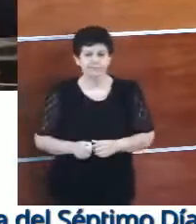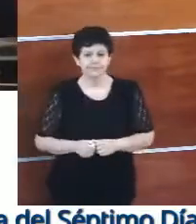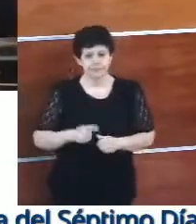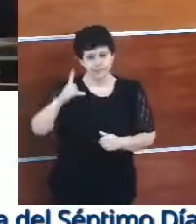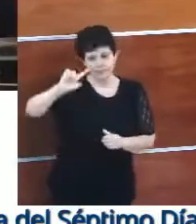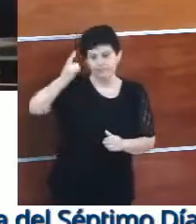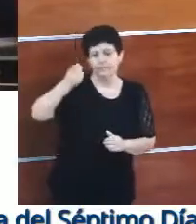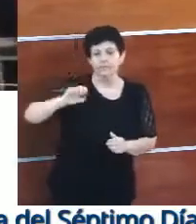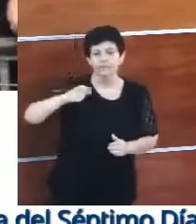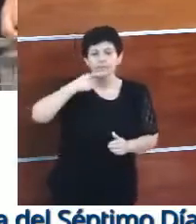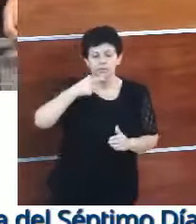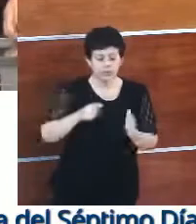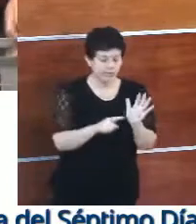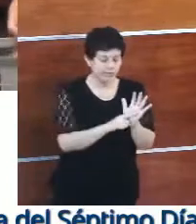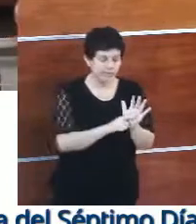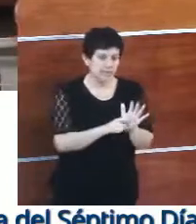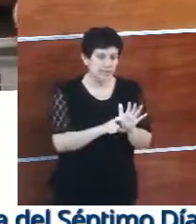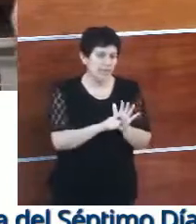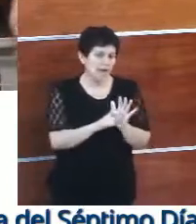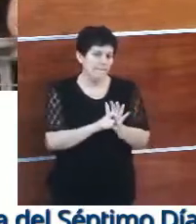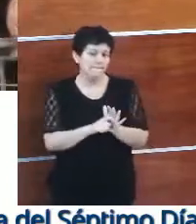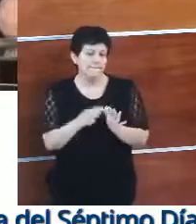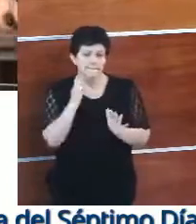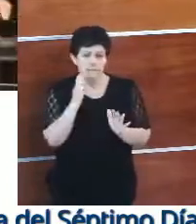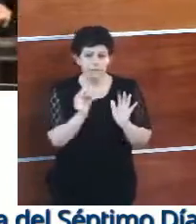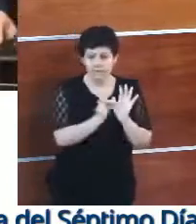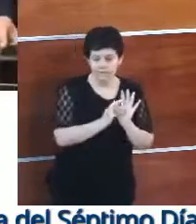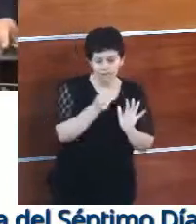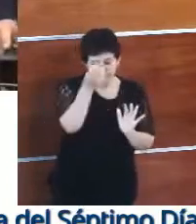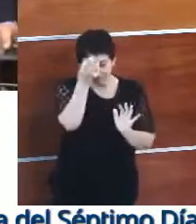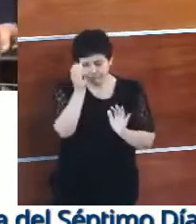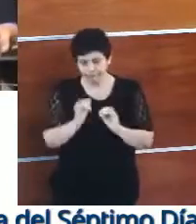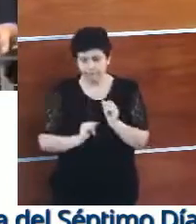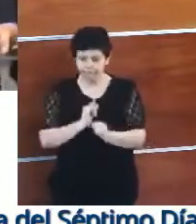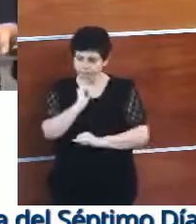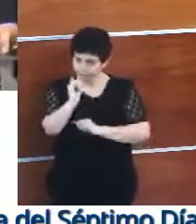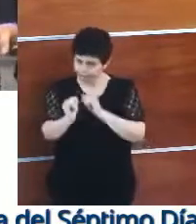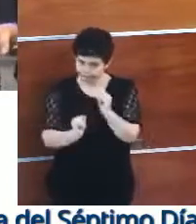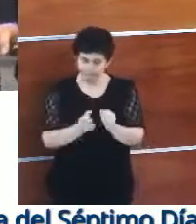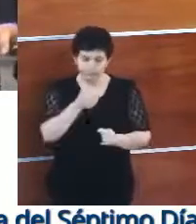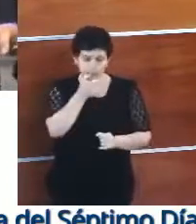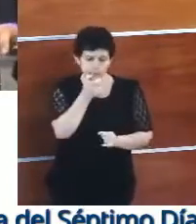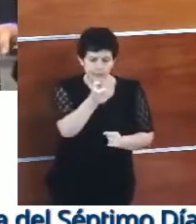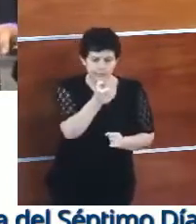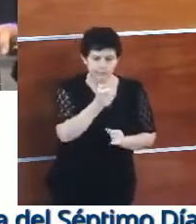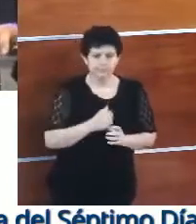Lucas capítulo 19, 12. Hay otro término aquí que se llama